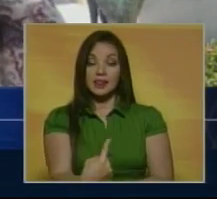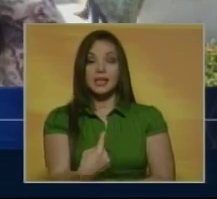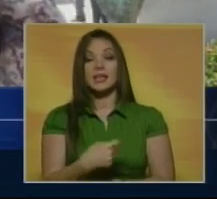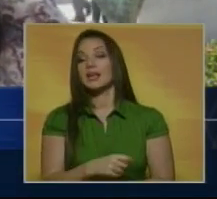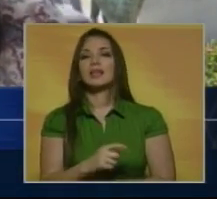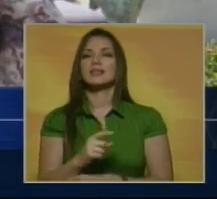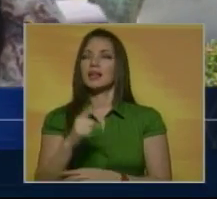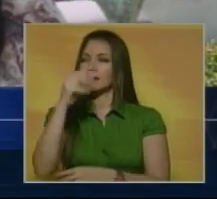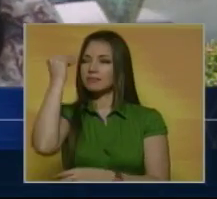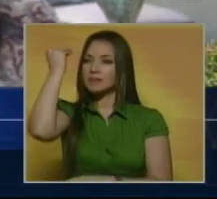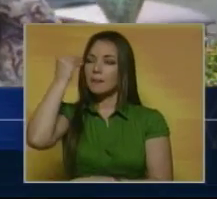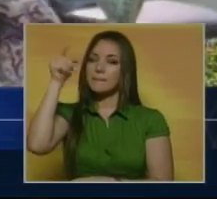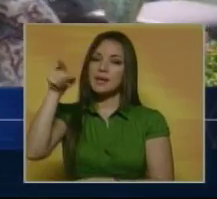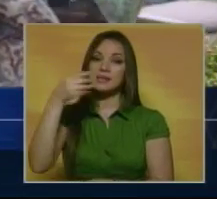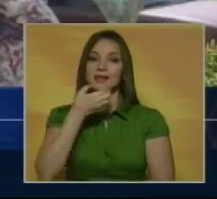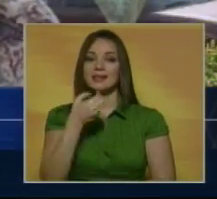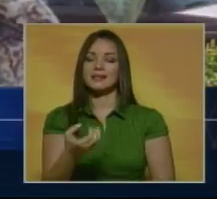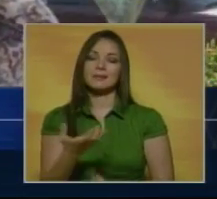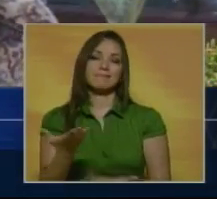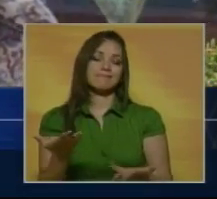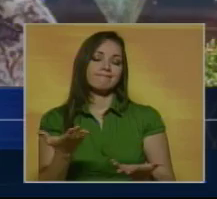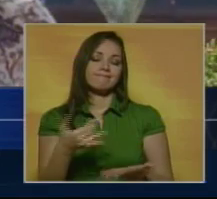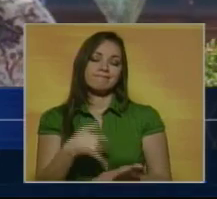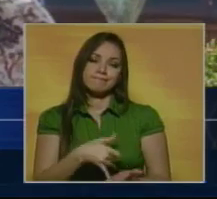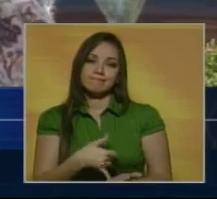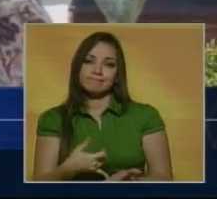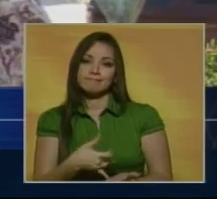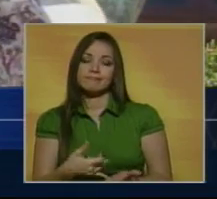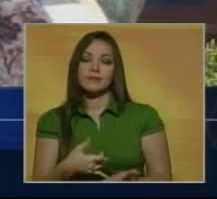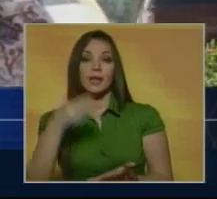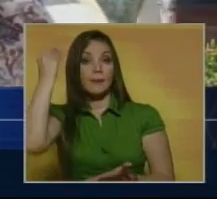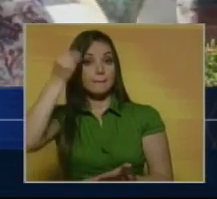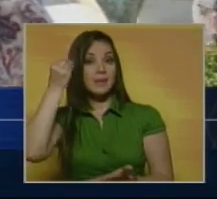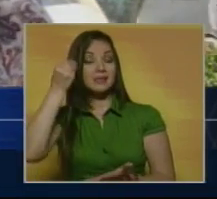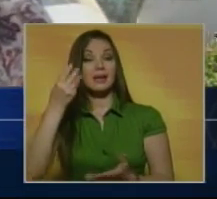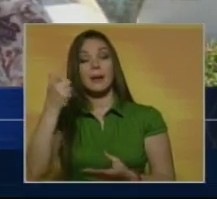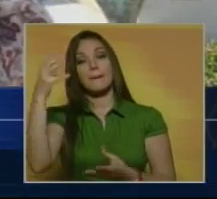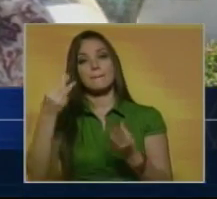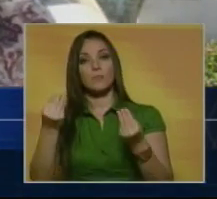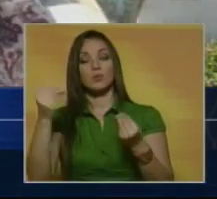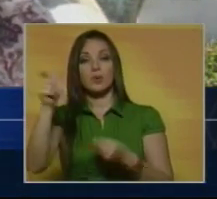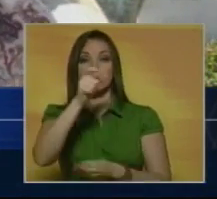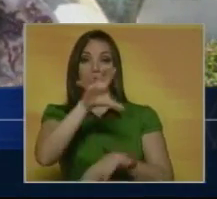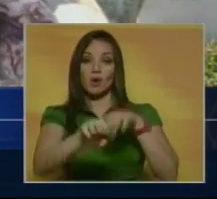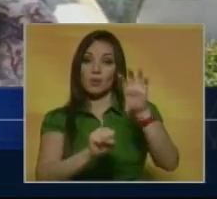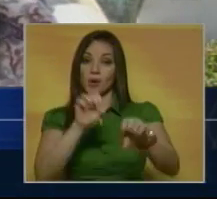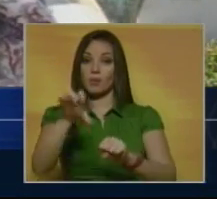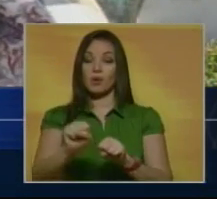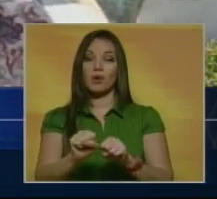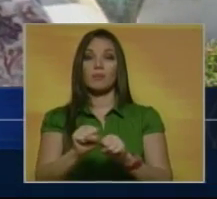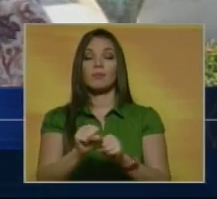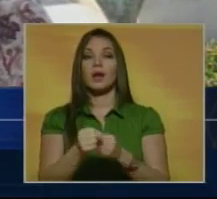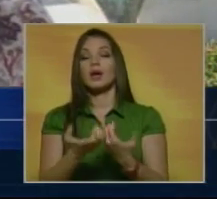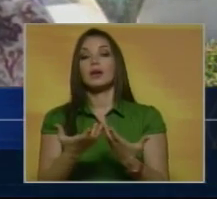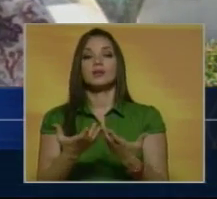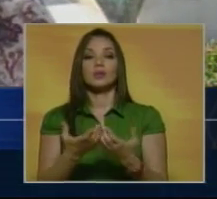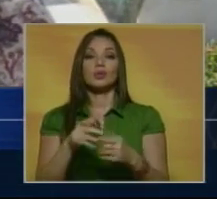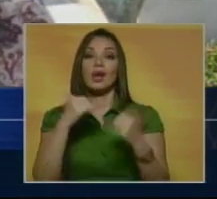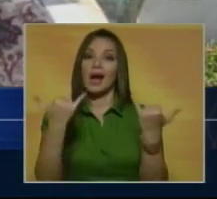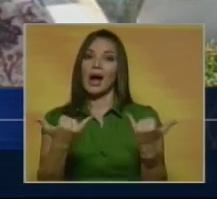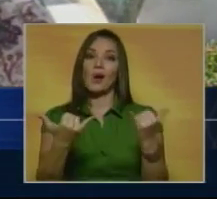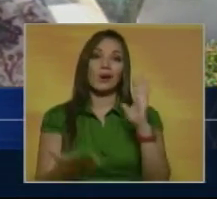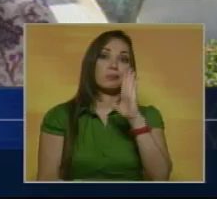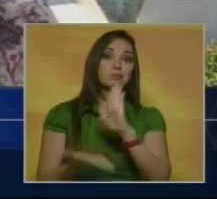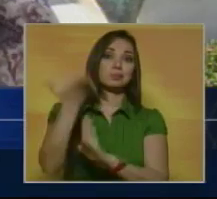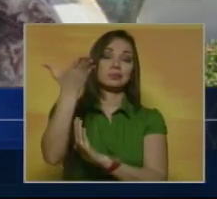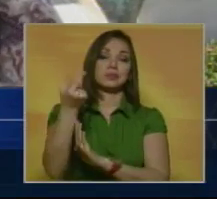para la cena de Navidad no son nada alentadoras. Consideran que la alta demanda ante la poca oferta inevitablemente disparará los